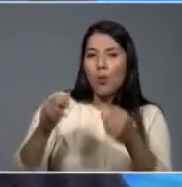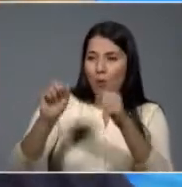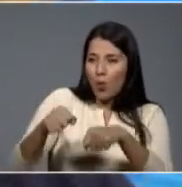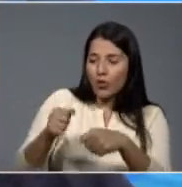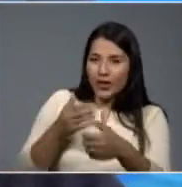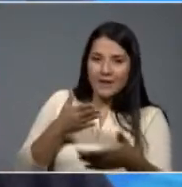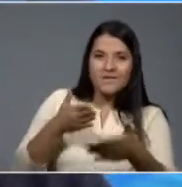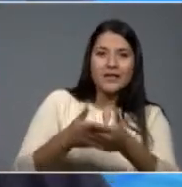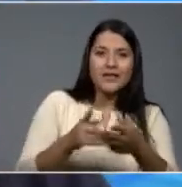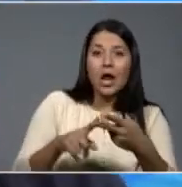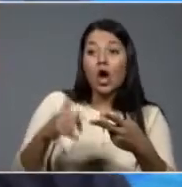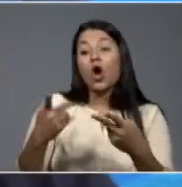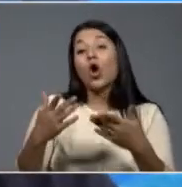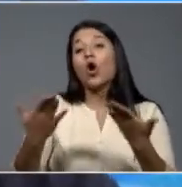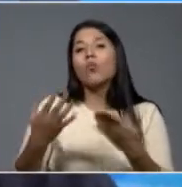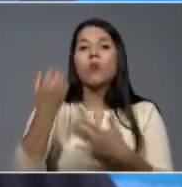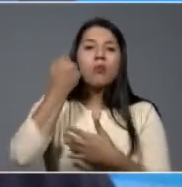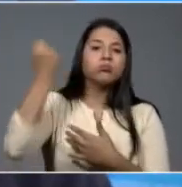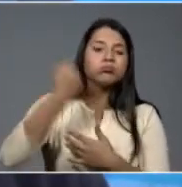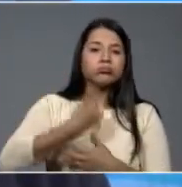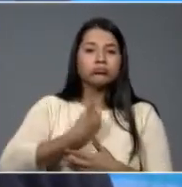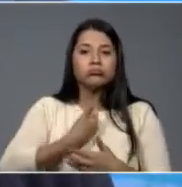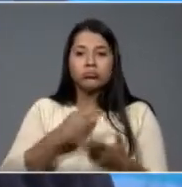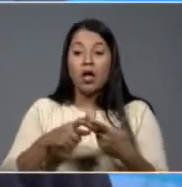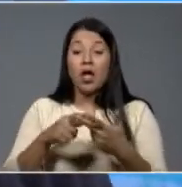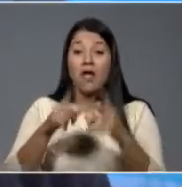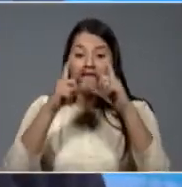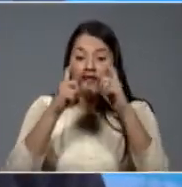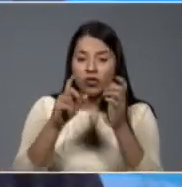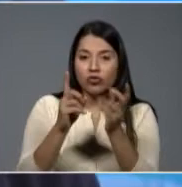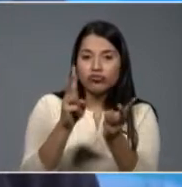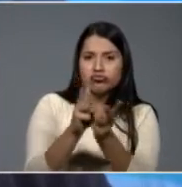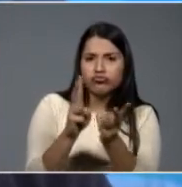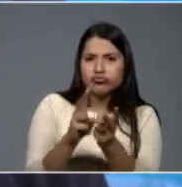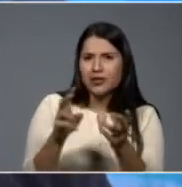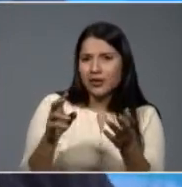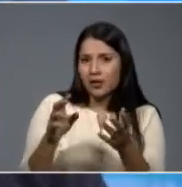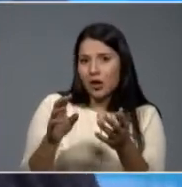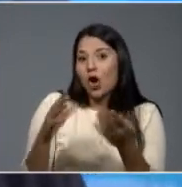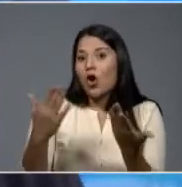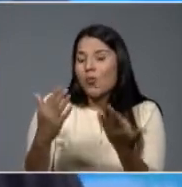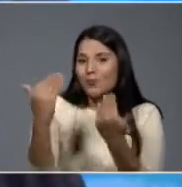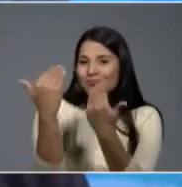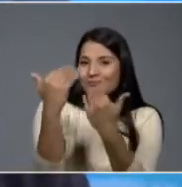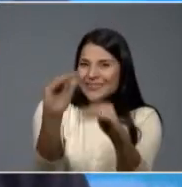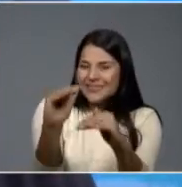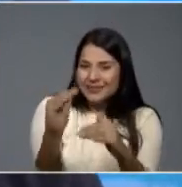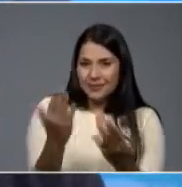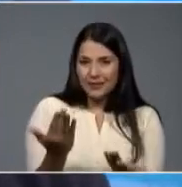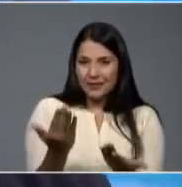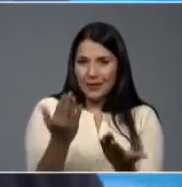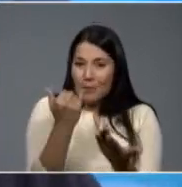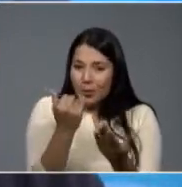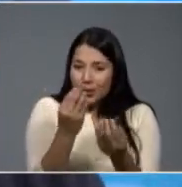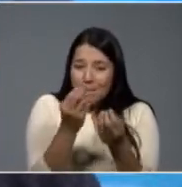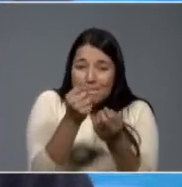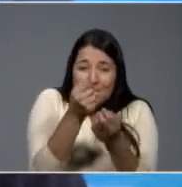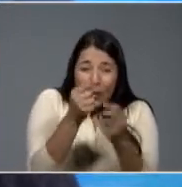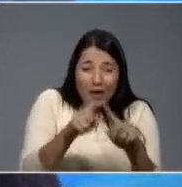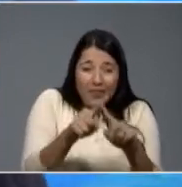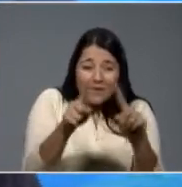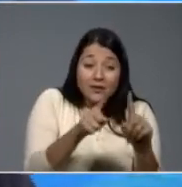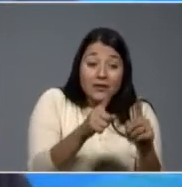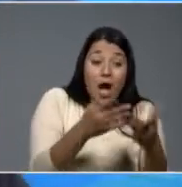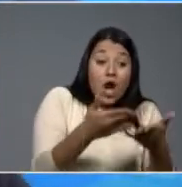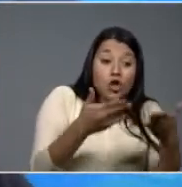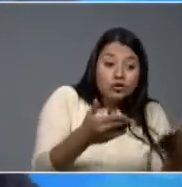cómo suicidarse, pornografía. Entonces, cómo mantener esa barrera, porque es una línea muy delgada entre